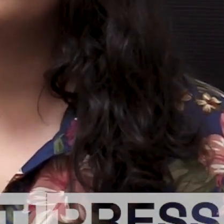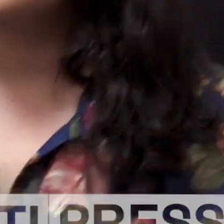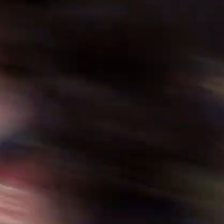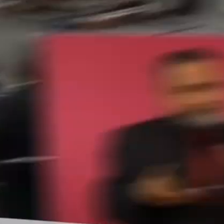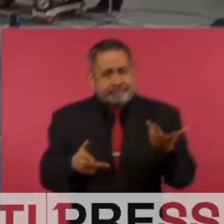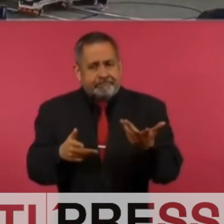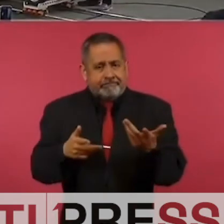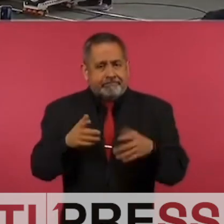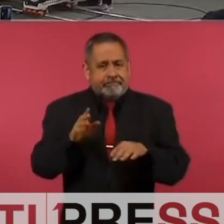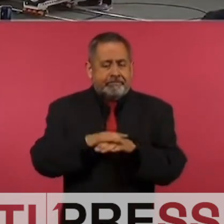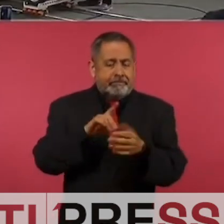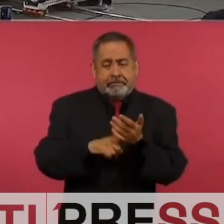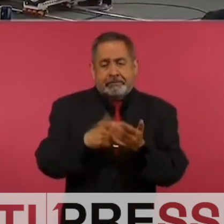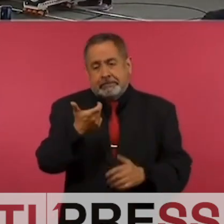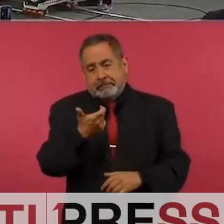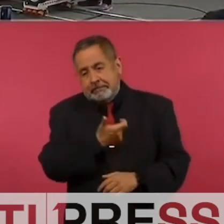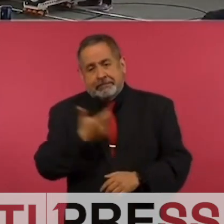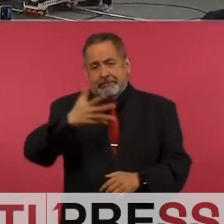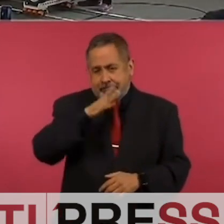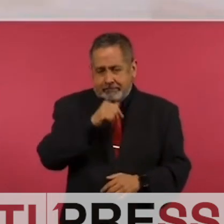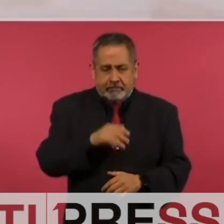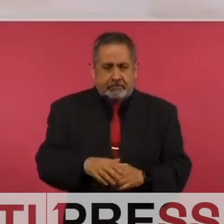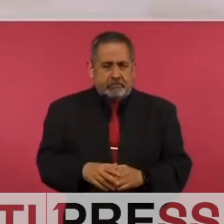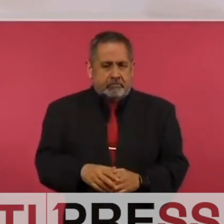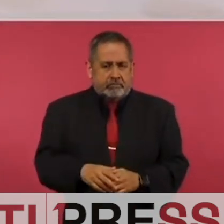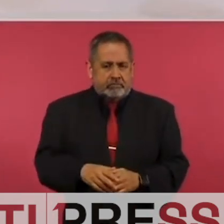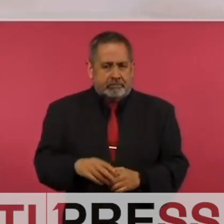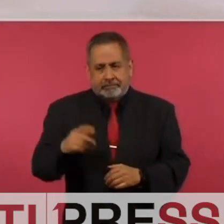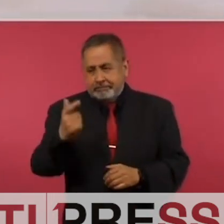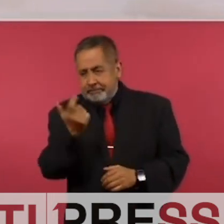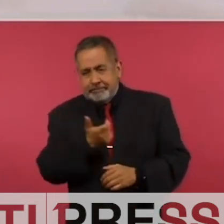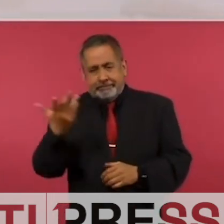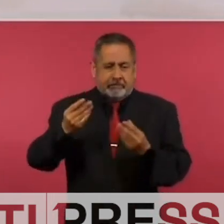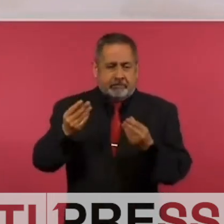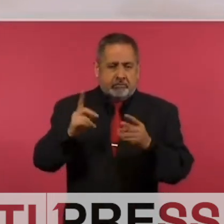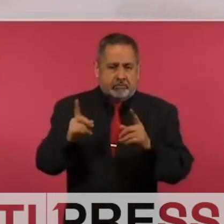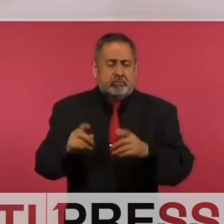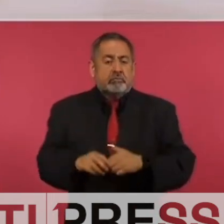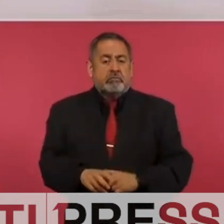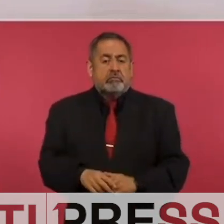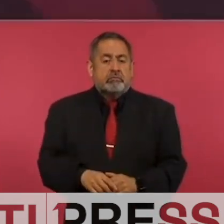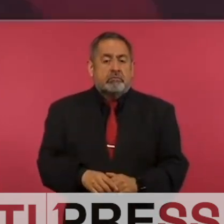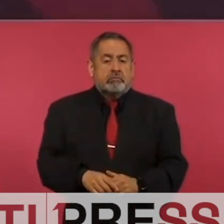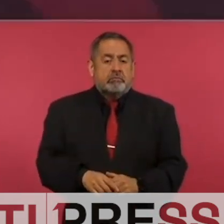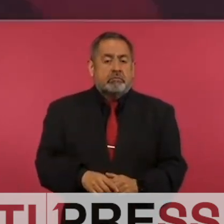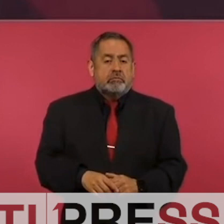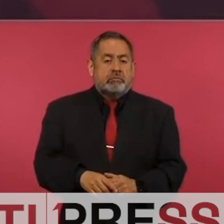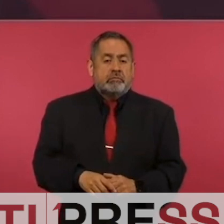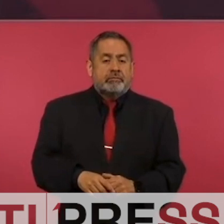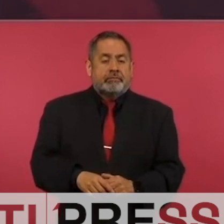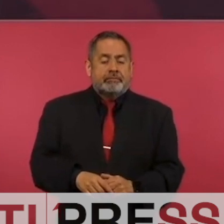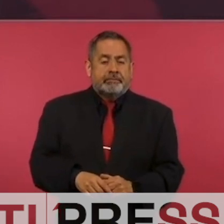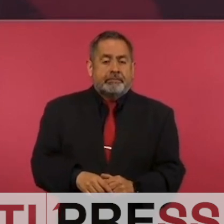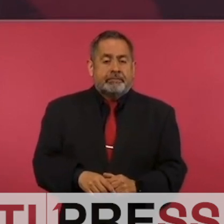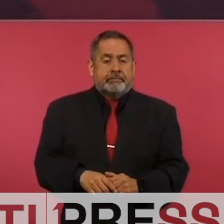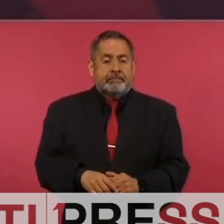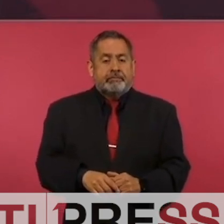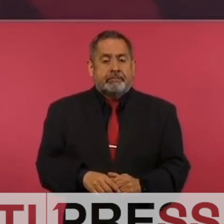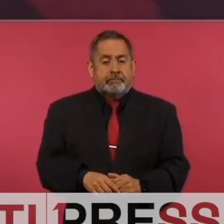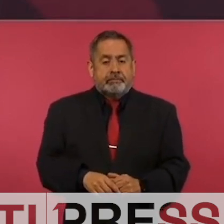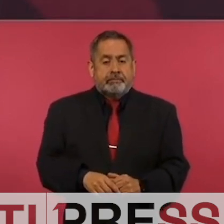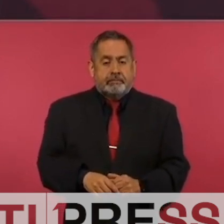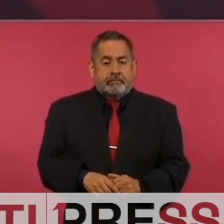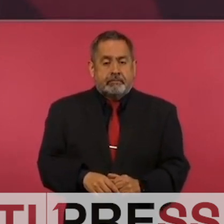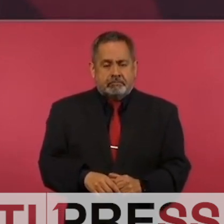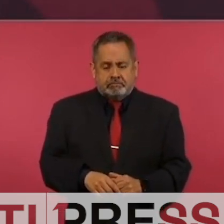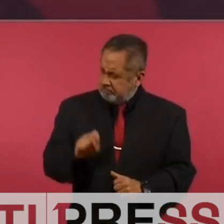dicho el presidente muchas veces en su conferencia mañanera, de que hay que darle a la gente pescado, no hay que enseñarle a